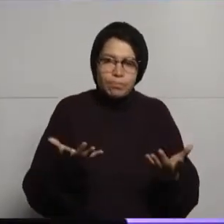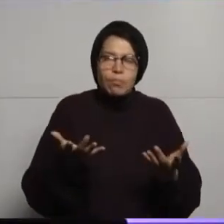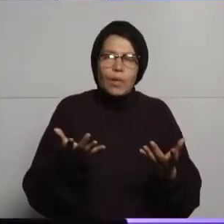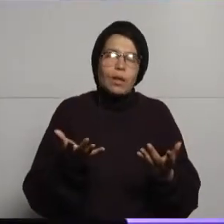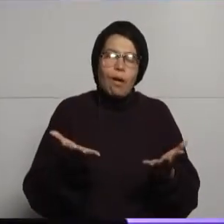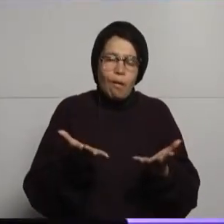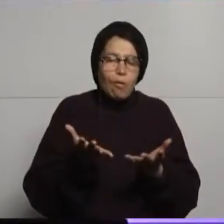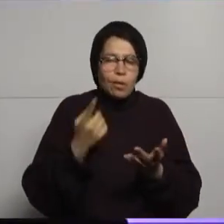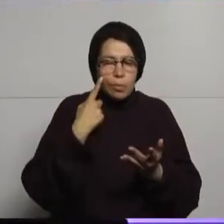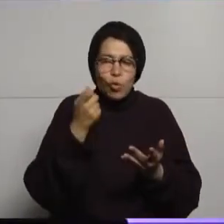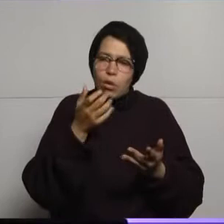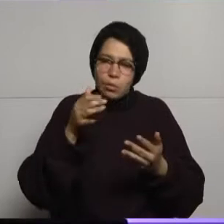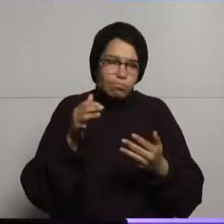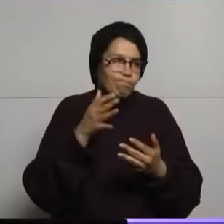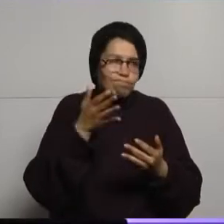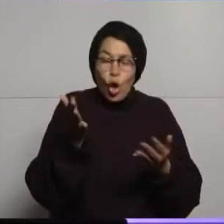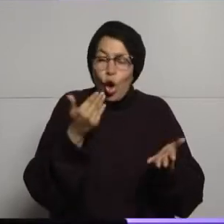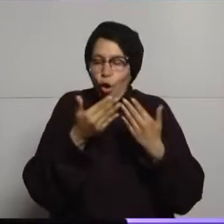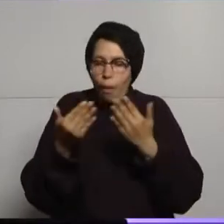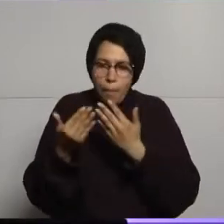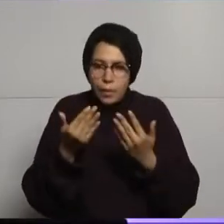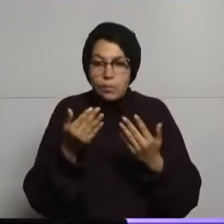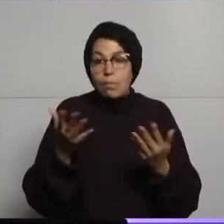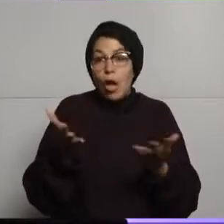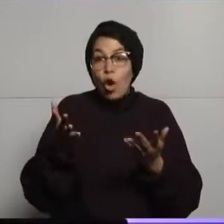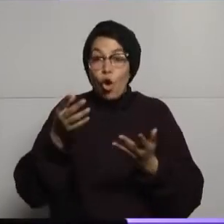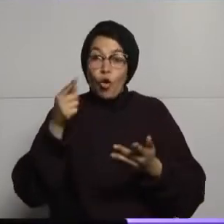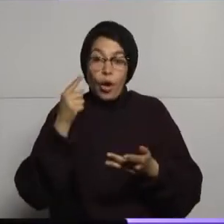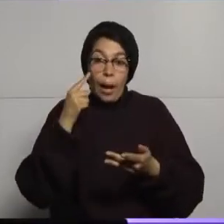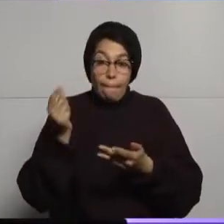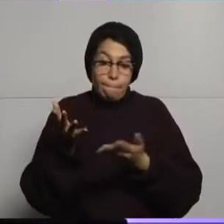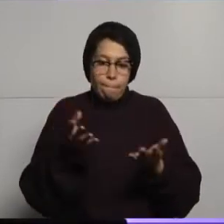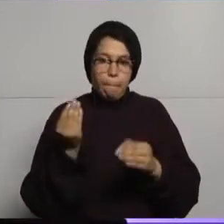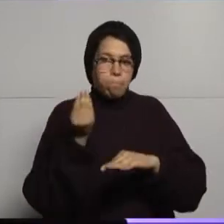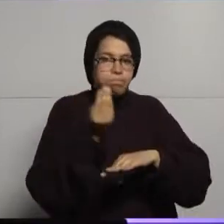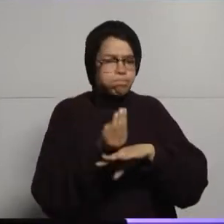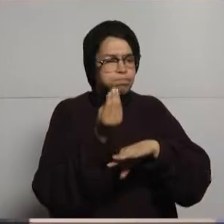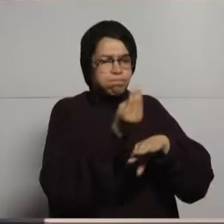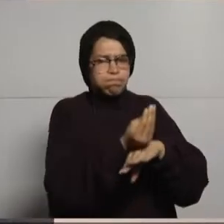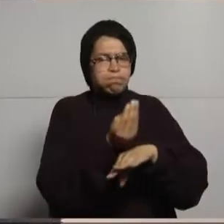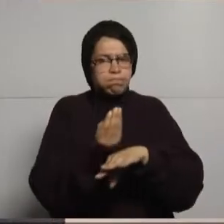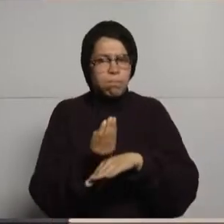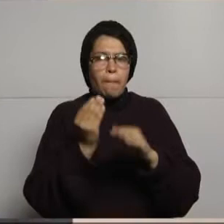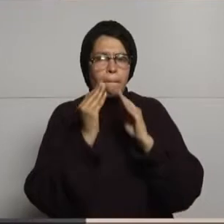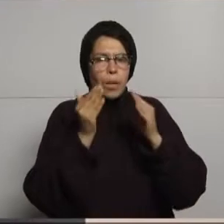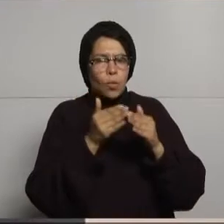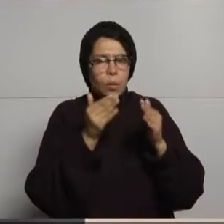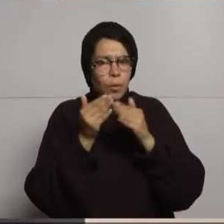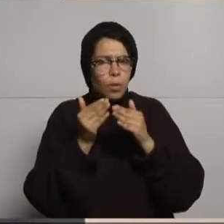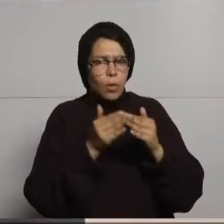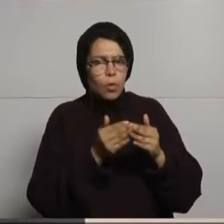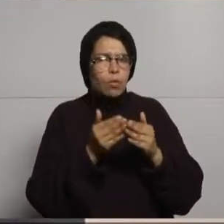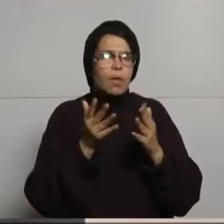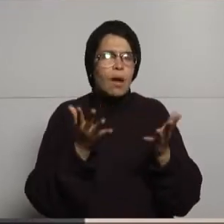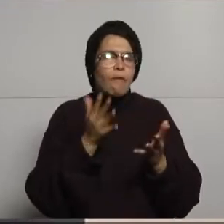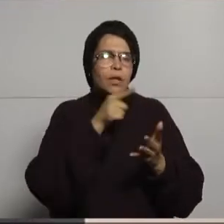eso es la idea de poder hablar con ustedes. Los voy a ir presentando mientras les hago alguna pregunta para que puedan